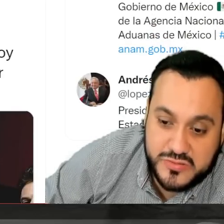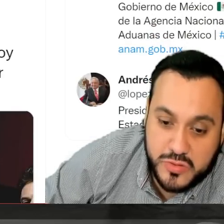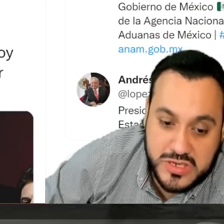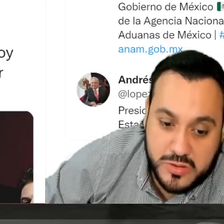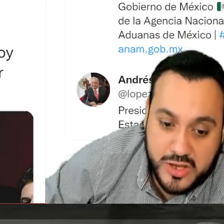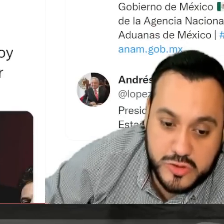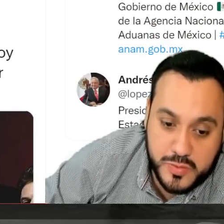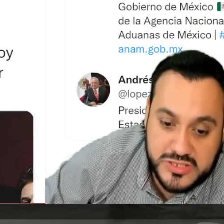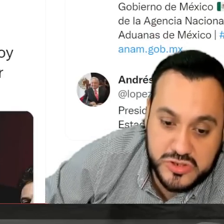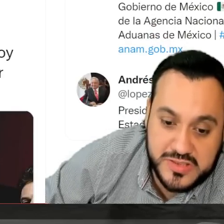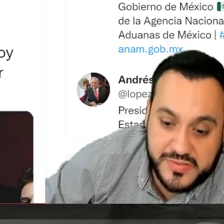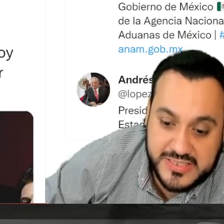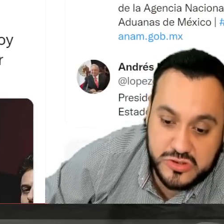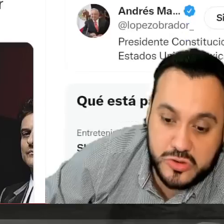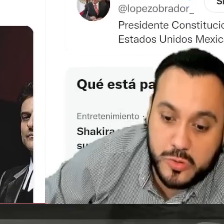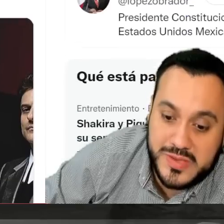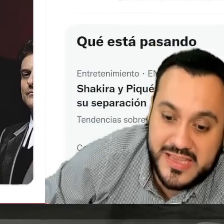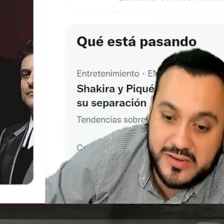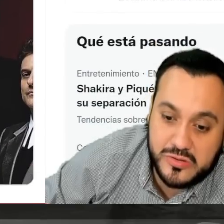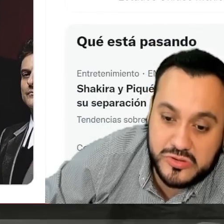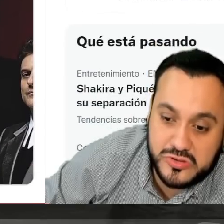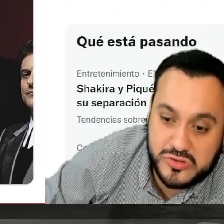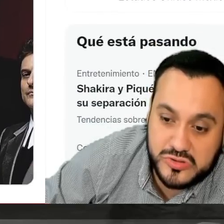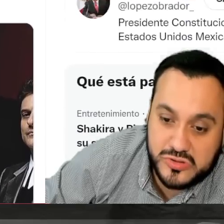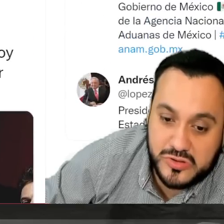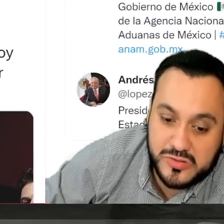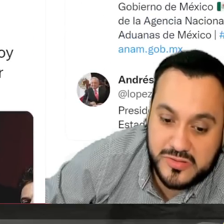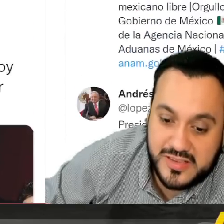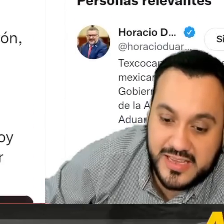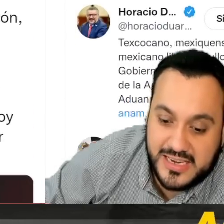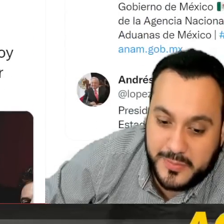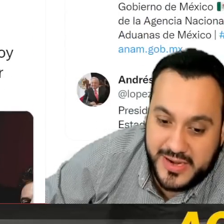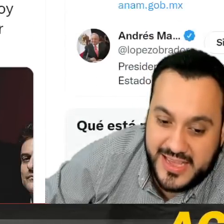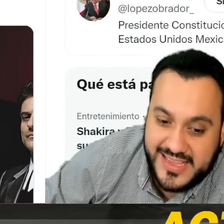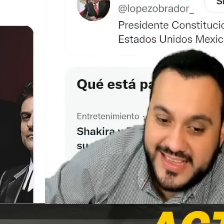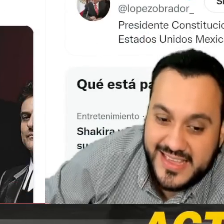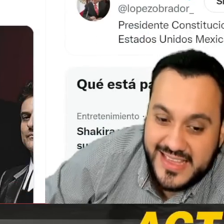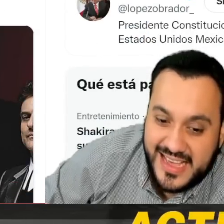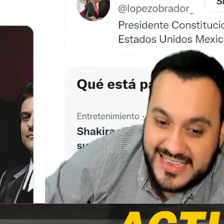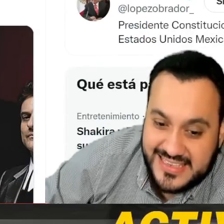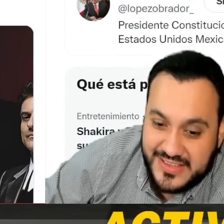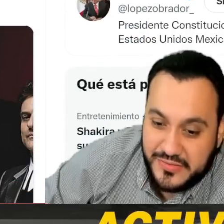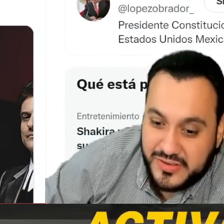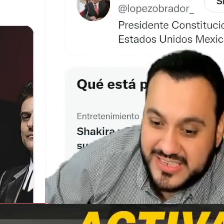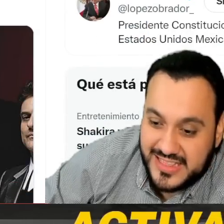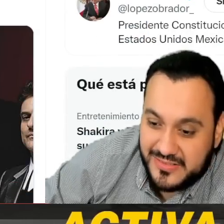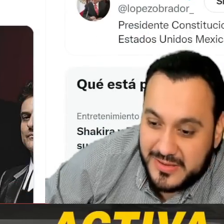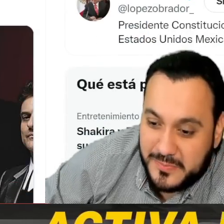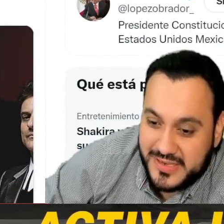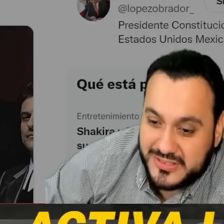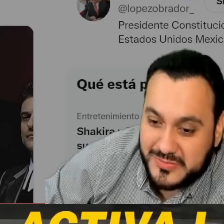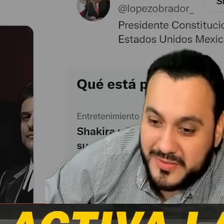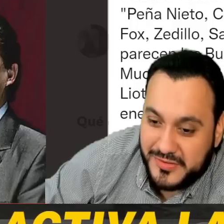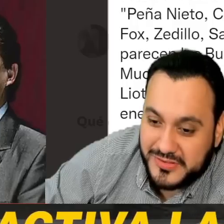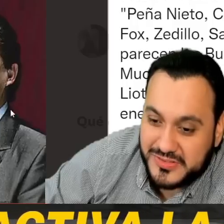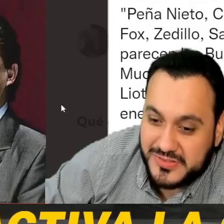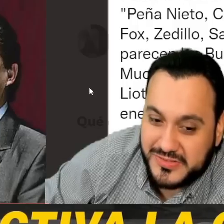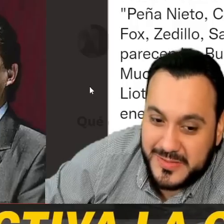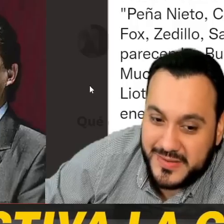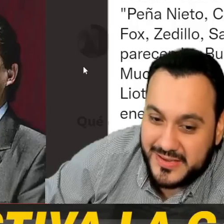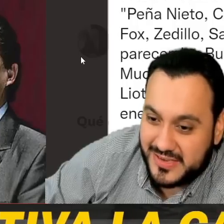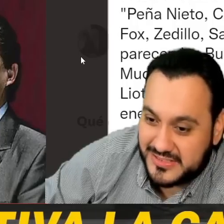para quienes son ignorados por estos nefastos gobiernos no le pena y accedió fox calderón le puede estos mafiosos